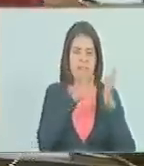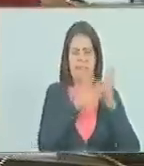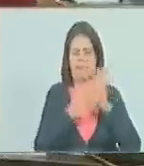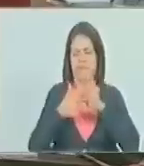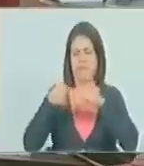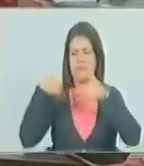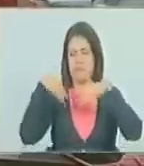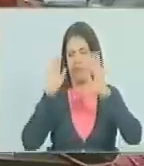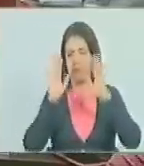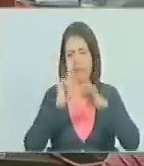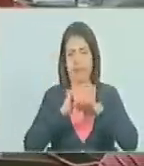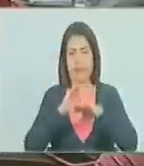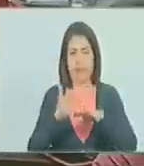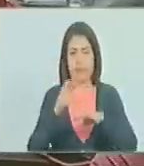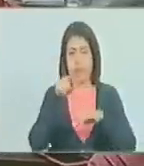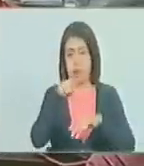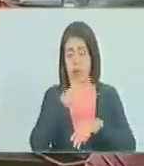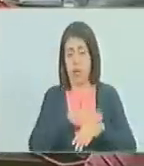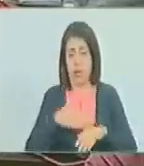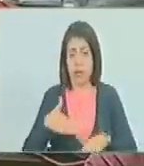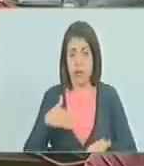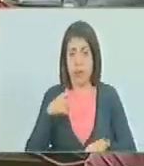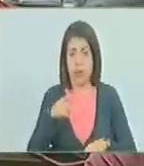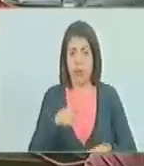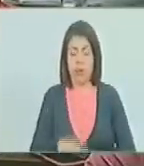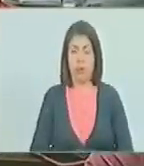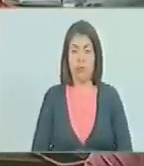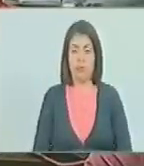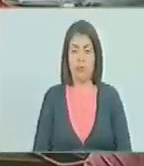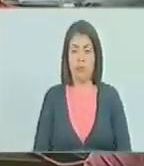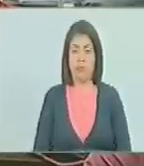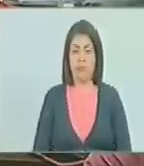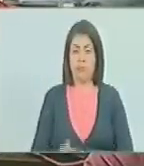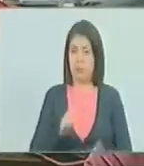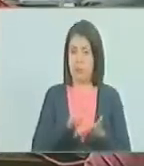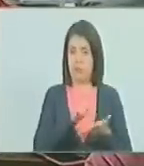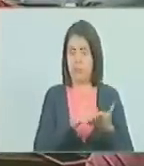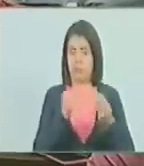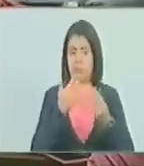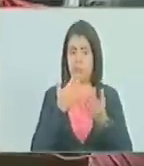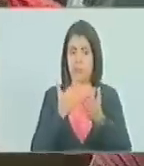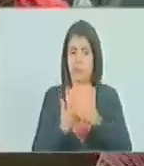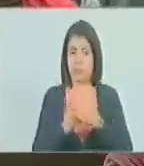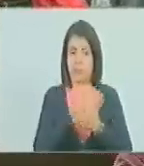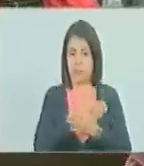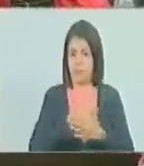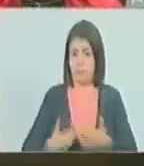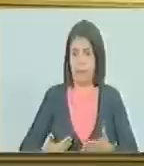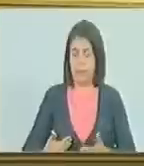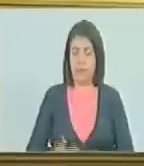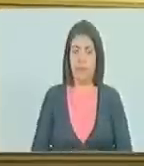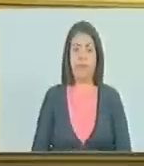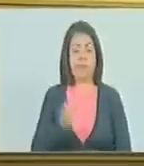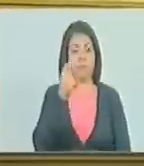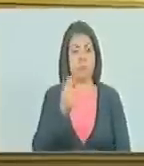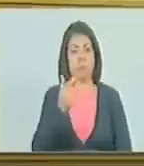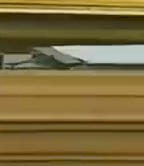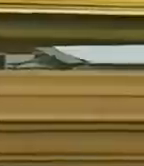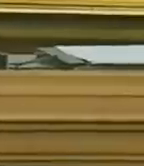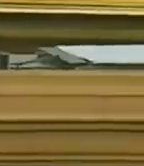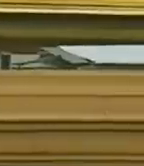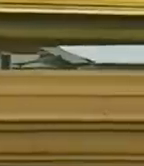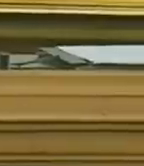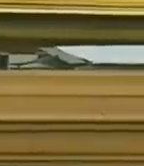reflejo de el deseo de la gente que participó. Muchas gracias, presidente. Gracias, diputado.